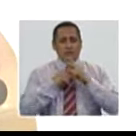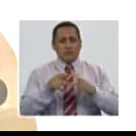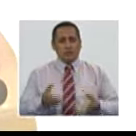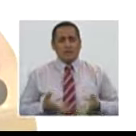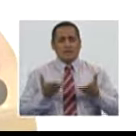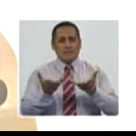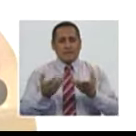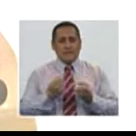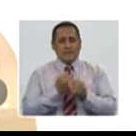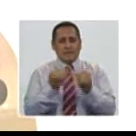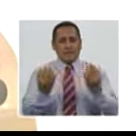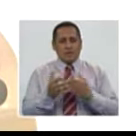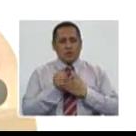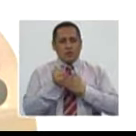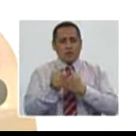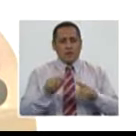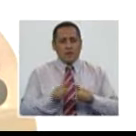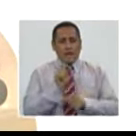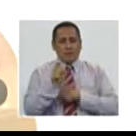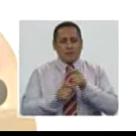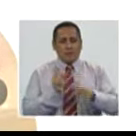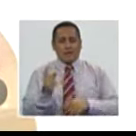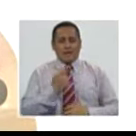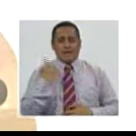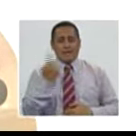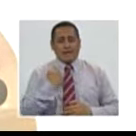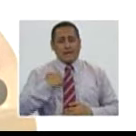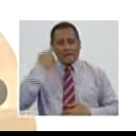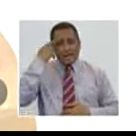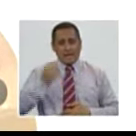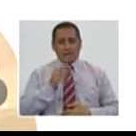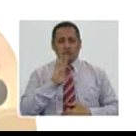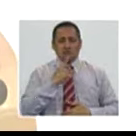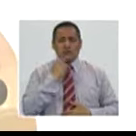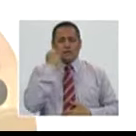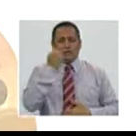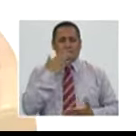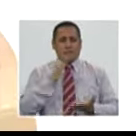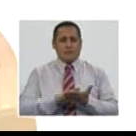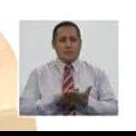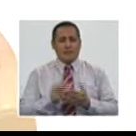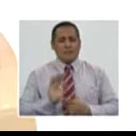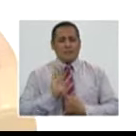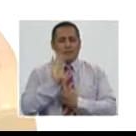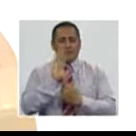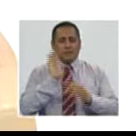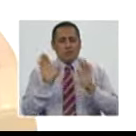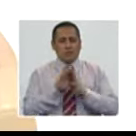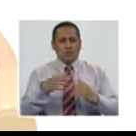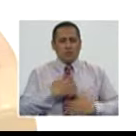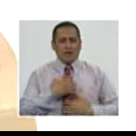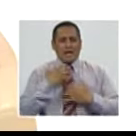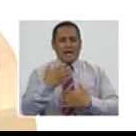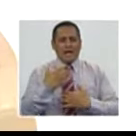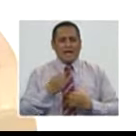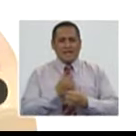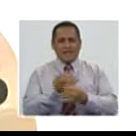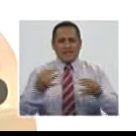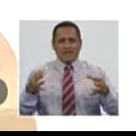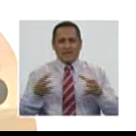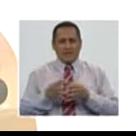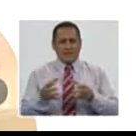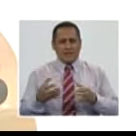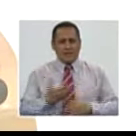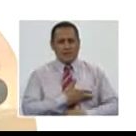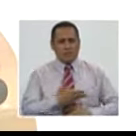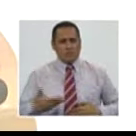que inició brinda este orientación a la población que cree vulnerado sus derechos no que presente quejas ante las instituciones